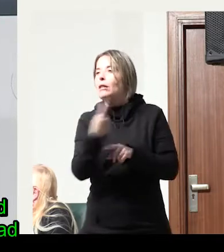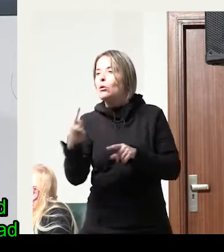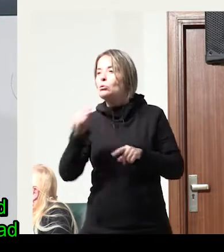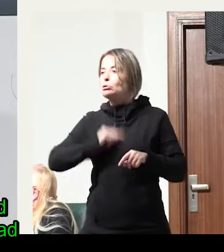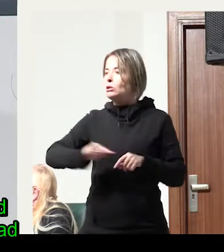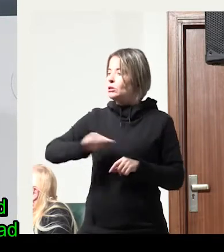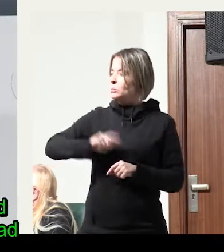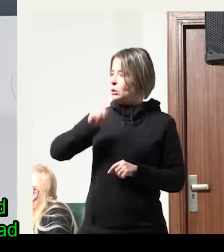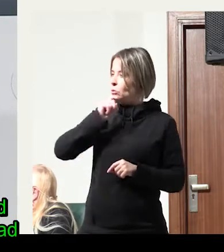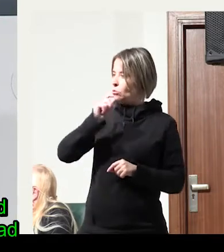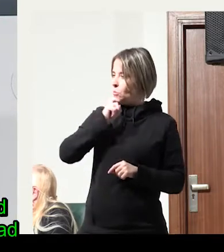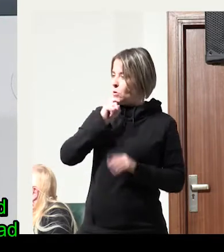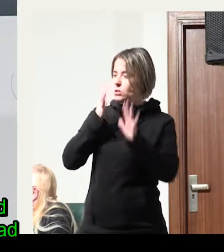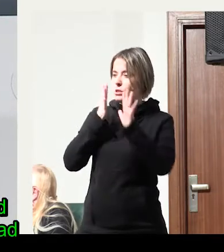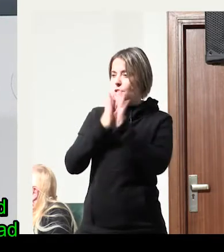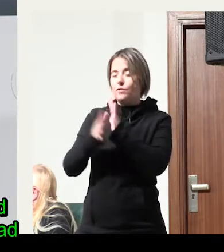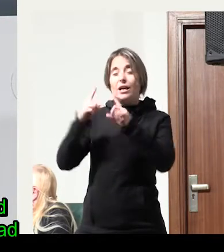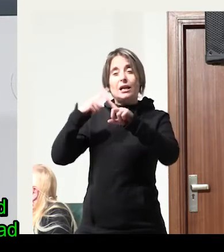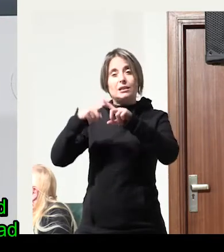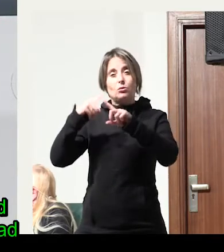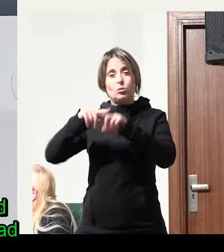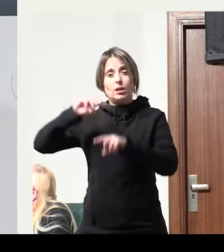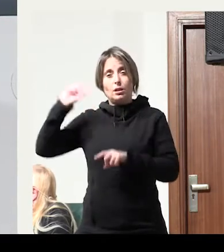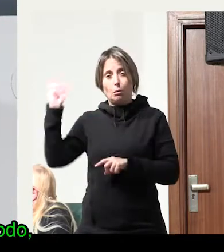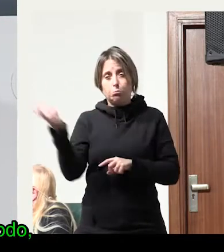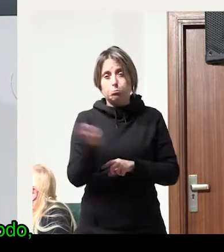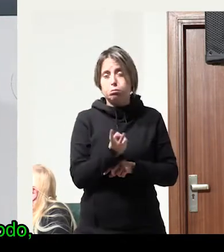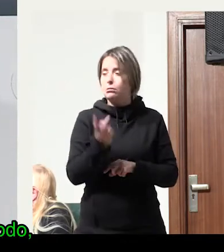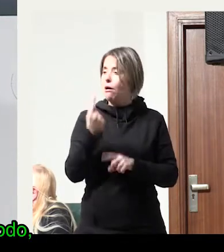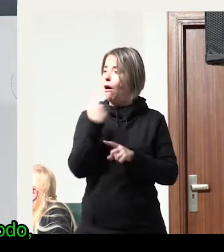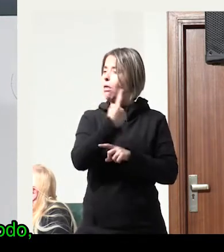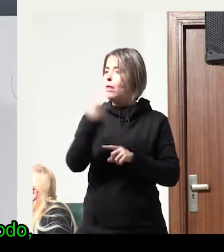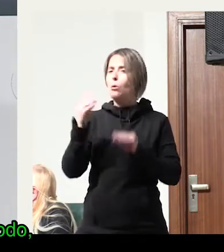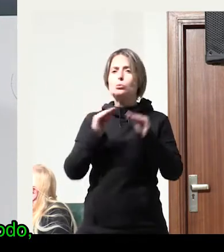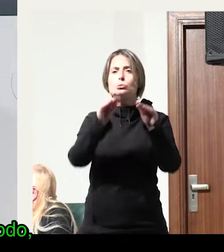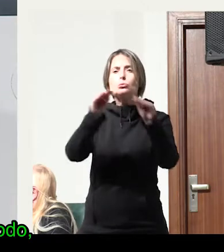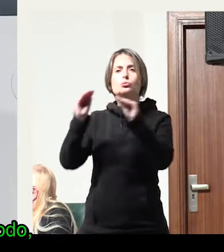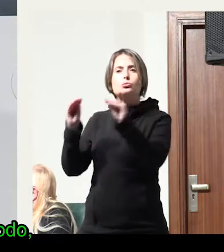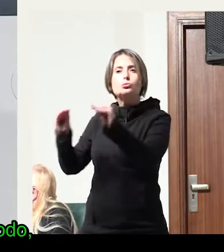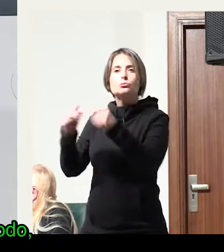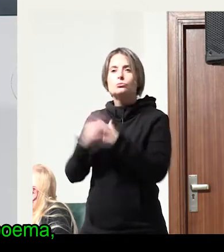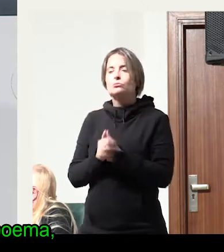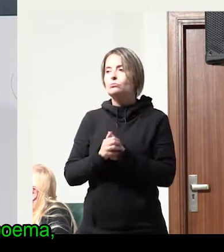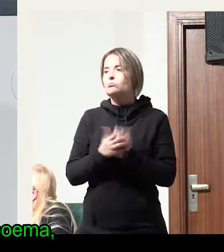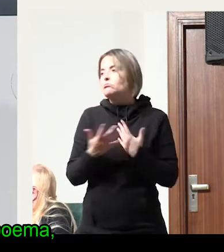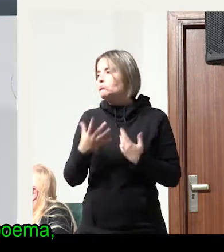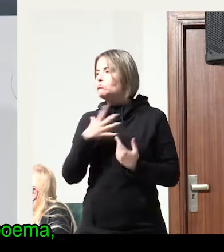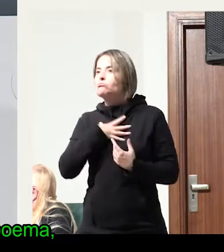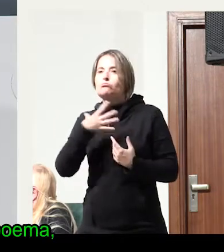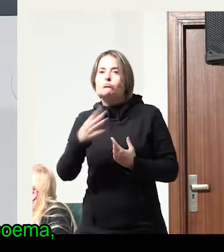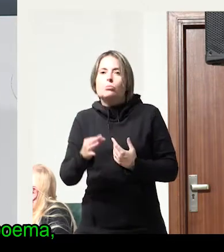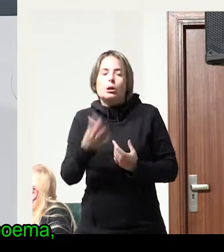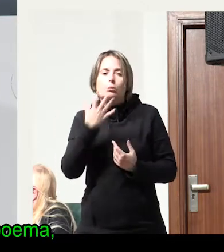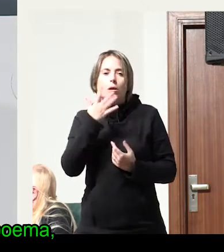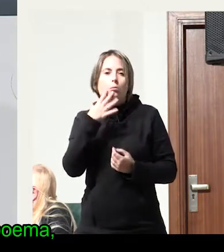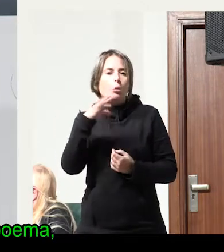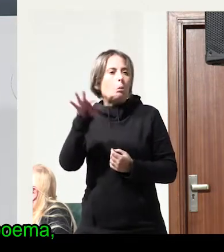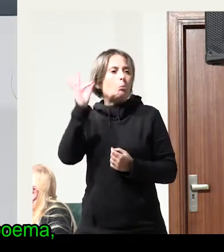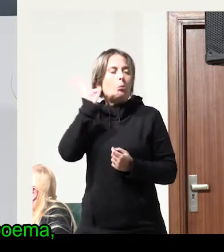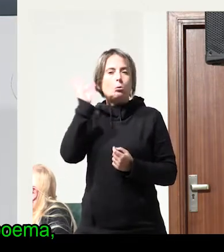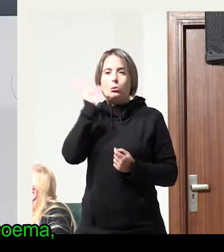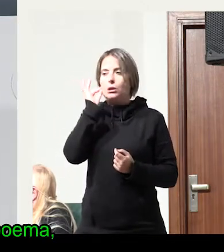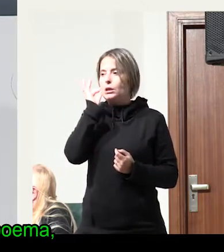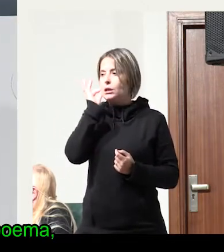una gran diversidad de formas de vivir la sexualidad y que te puedes encontrar de todo, desde mujeres eso que como las